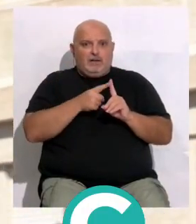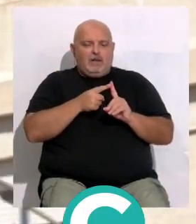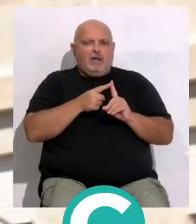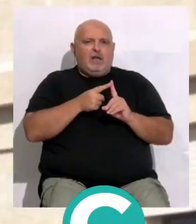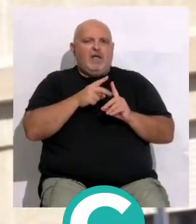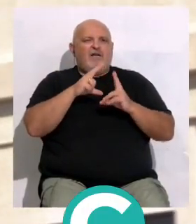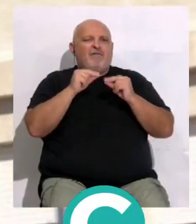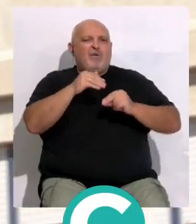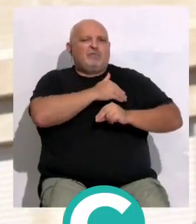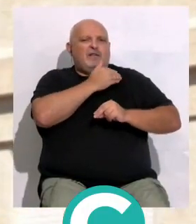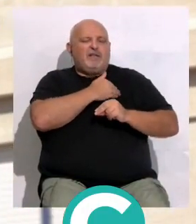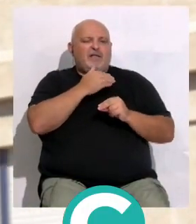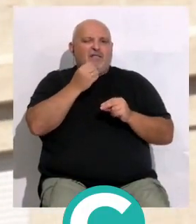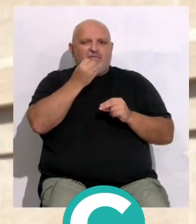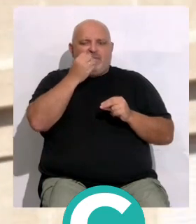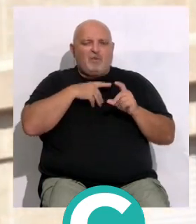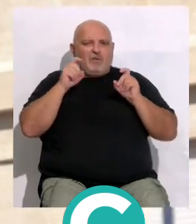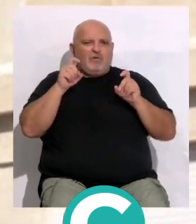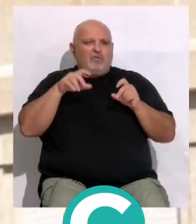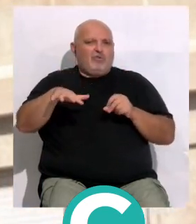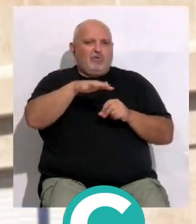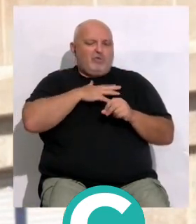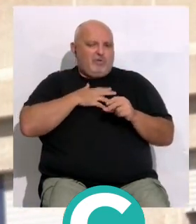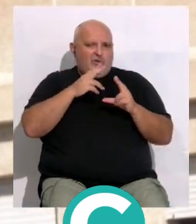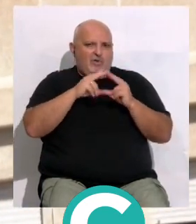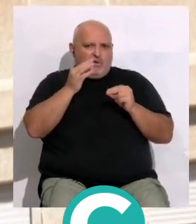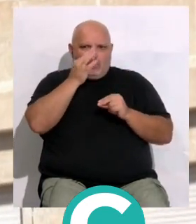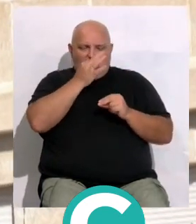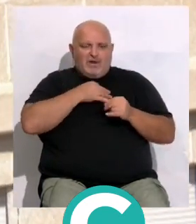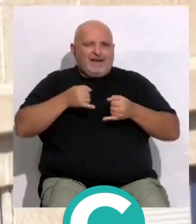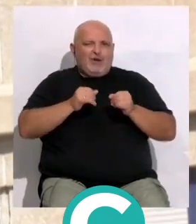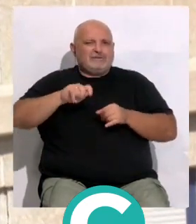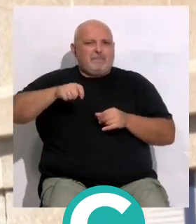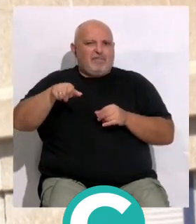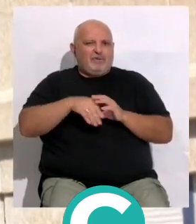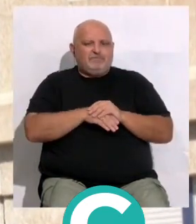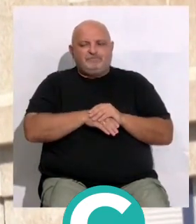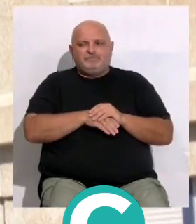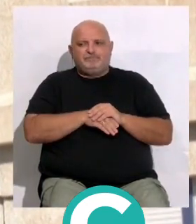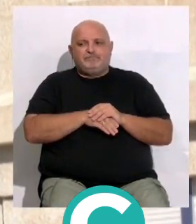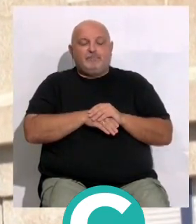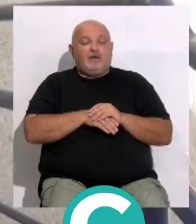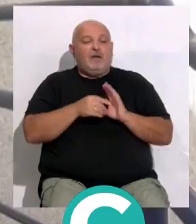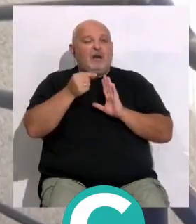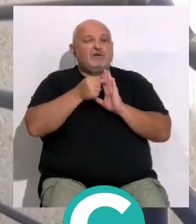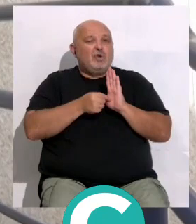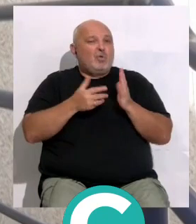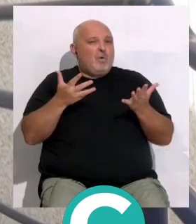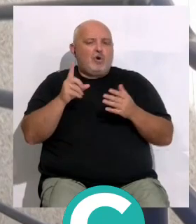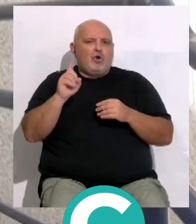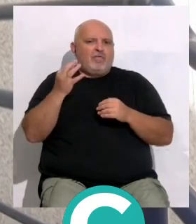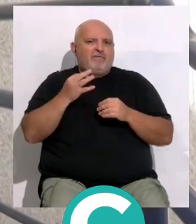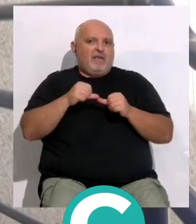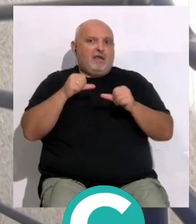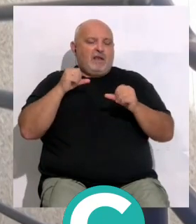a la Facultad de Ciencias de la Educación en el campus universitario de Río San Pedro. Como requisitos, no deben